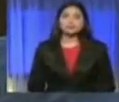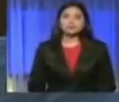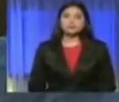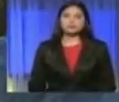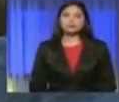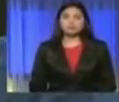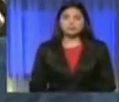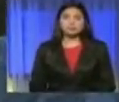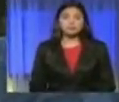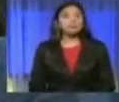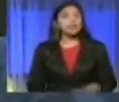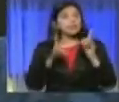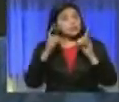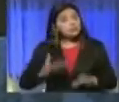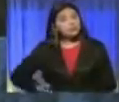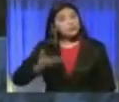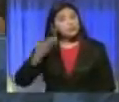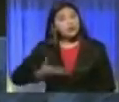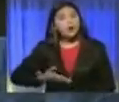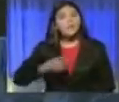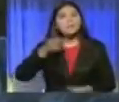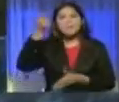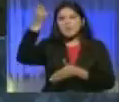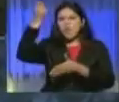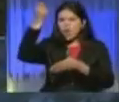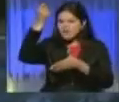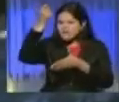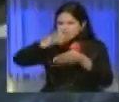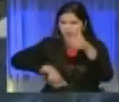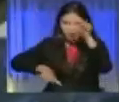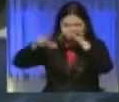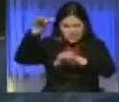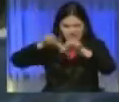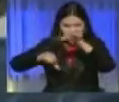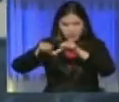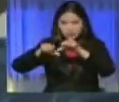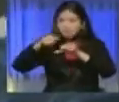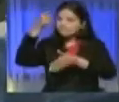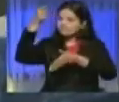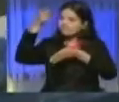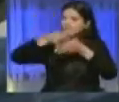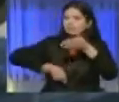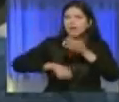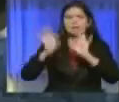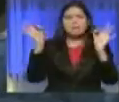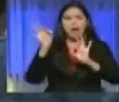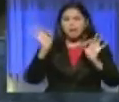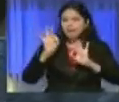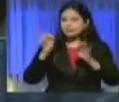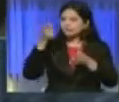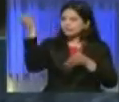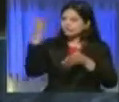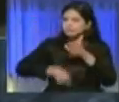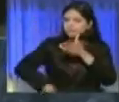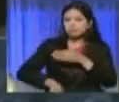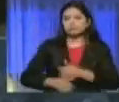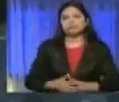Histórica también, la prohibición del uso del mercurio en todas las actividades